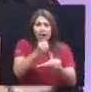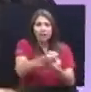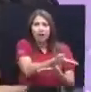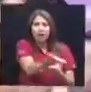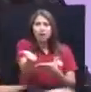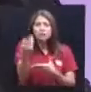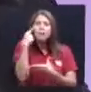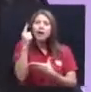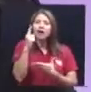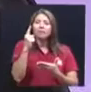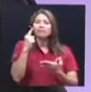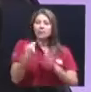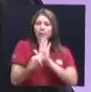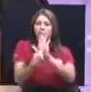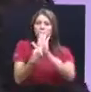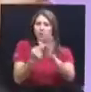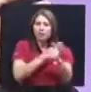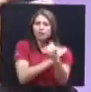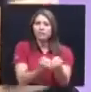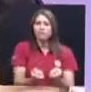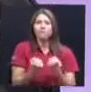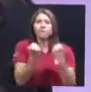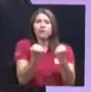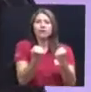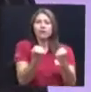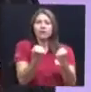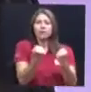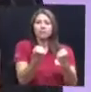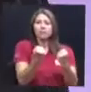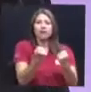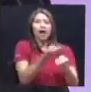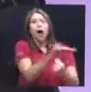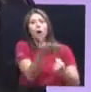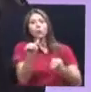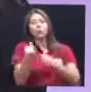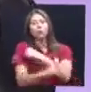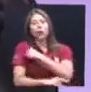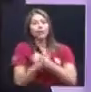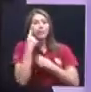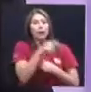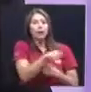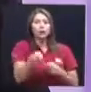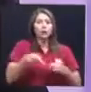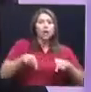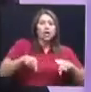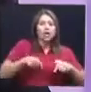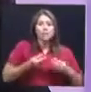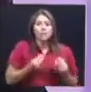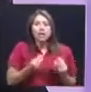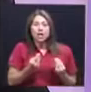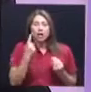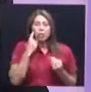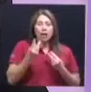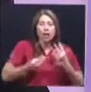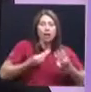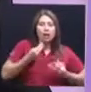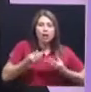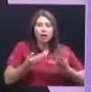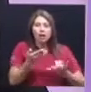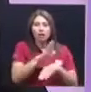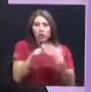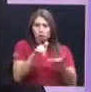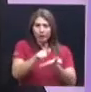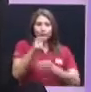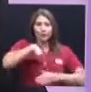tener demostraciones de fuerza frente a las otras poblaciones como para generar miedo para generar disuasión y todo esto que